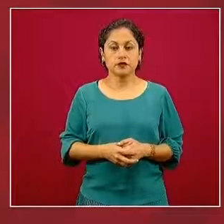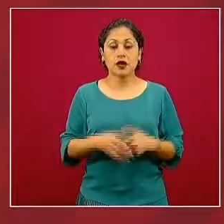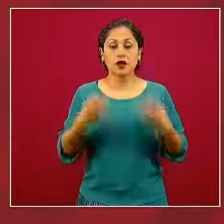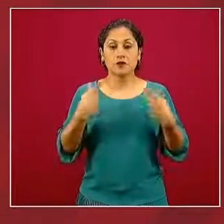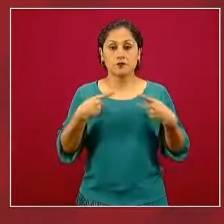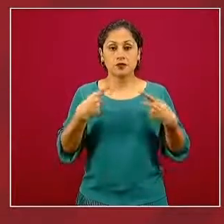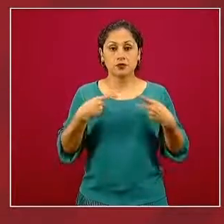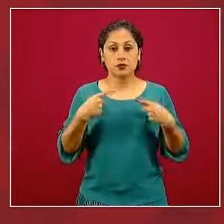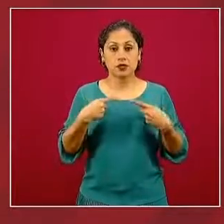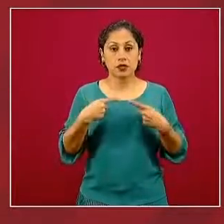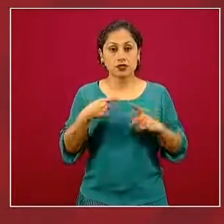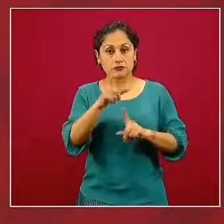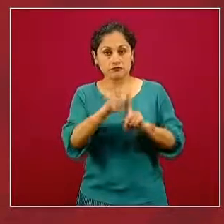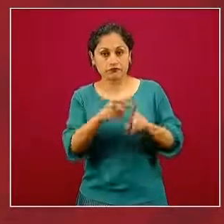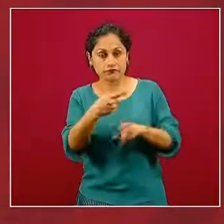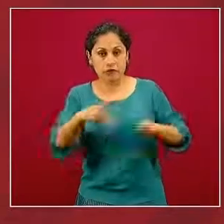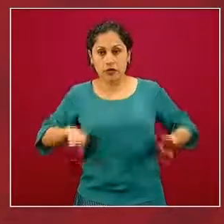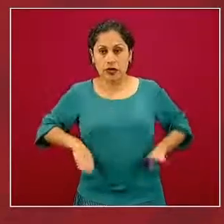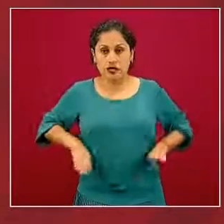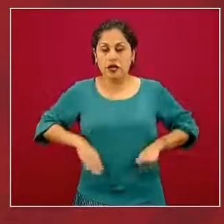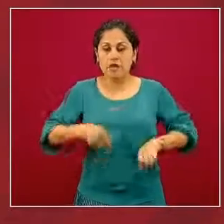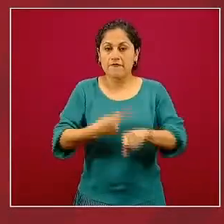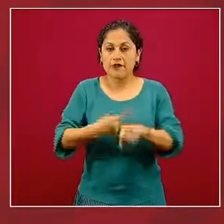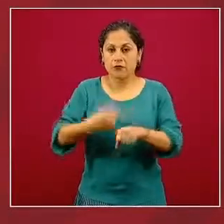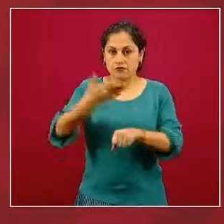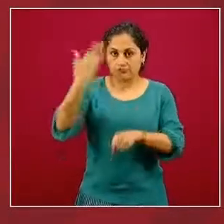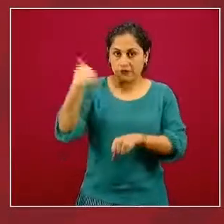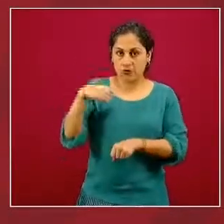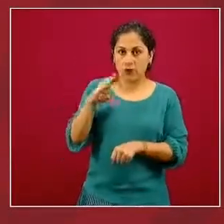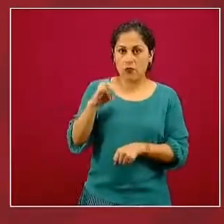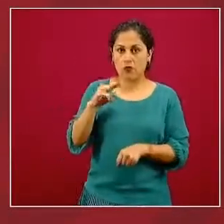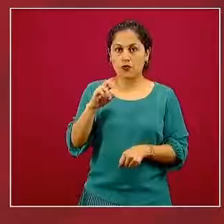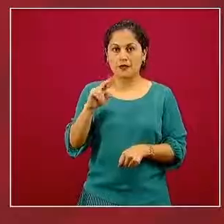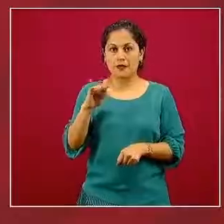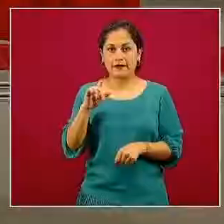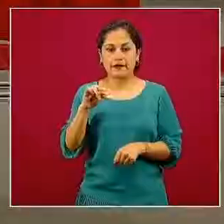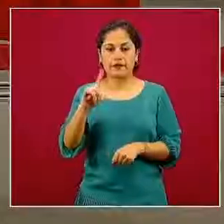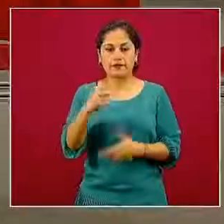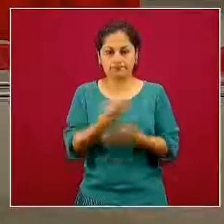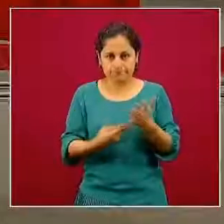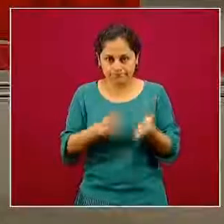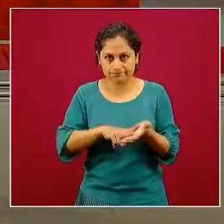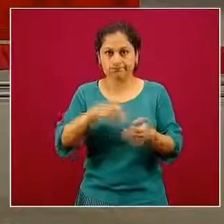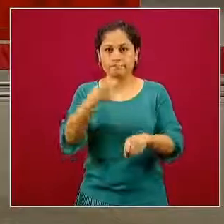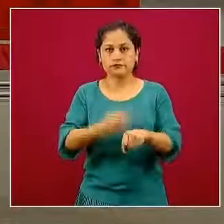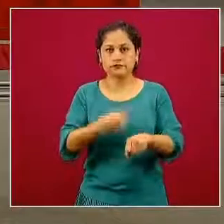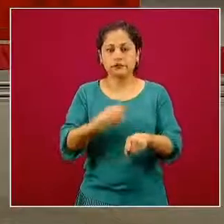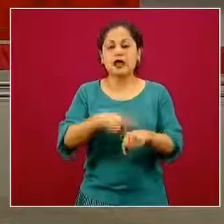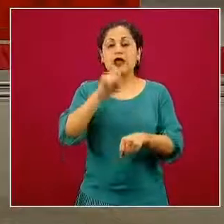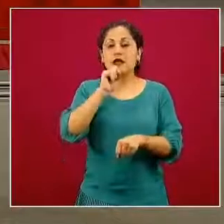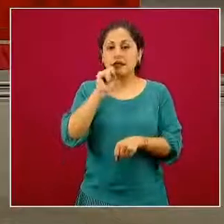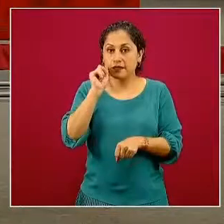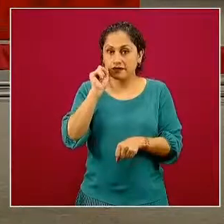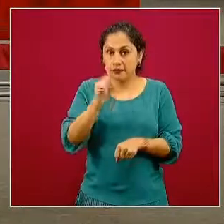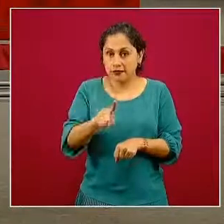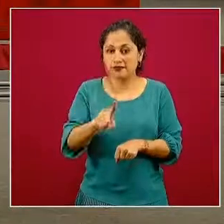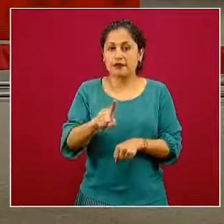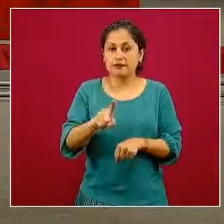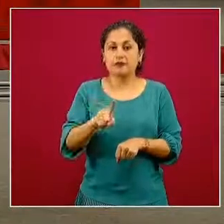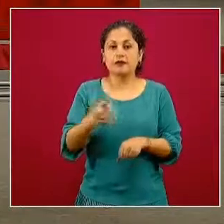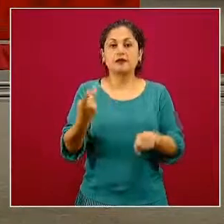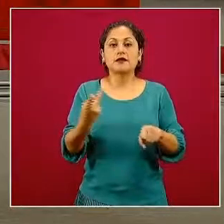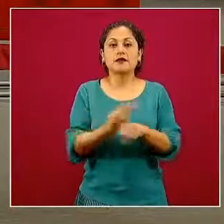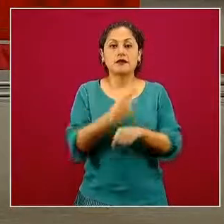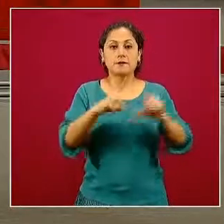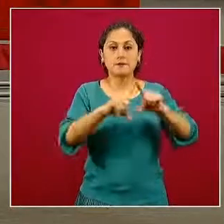comorbilidades de las personas y la distribución demográfica, las características demográficas de las